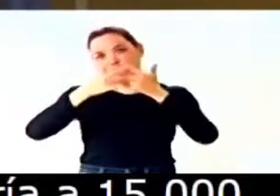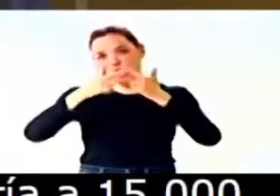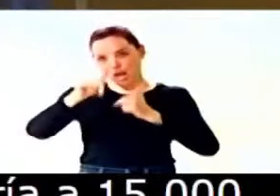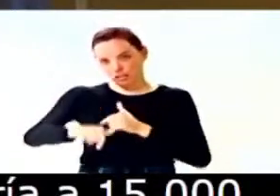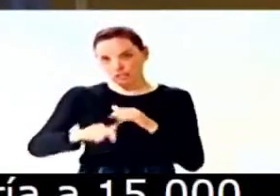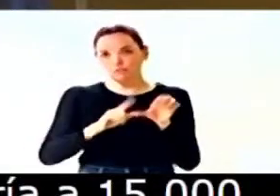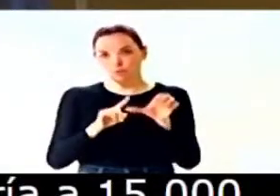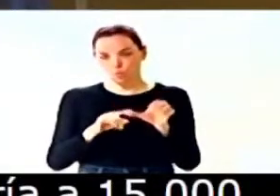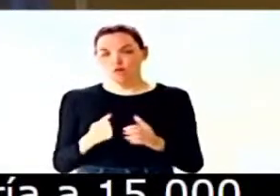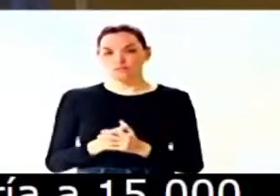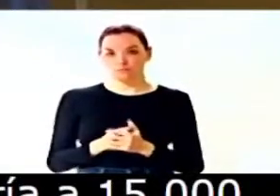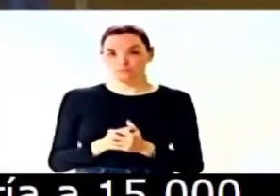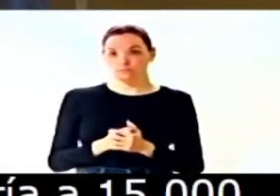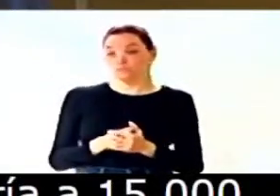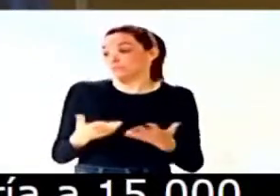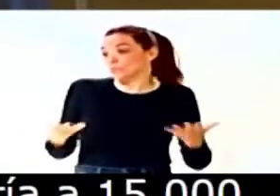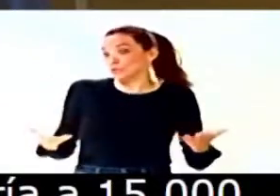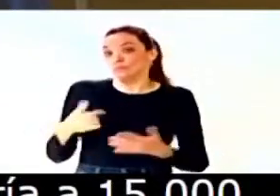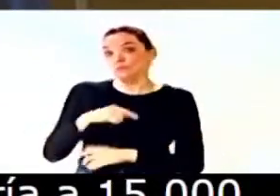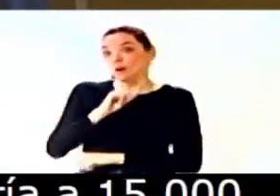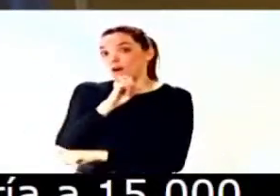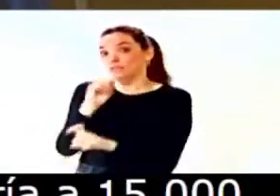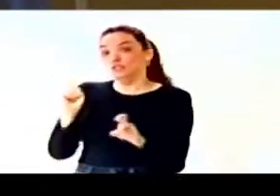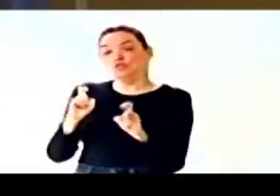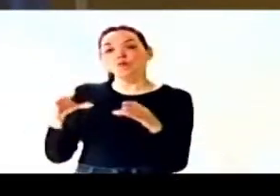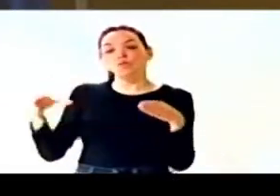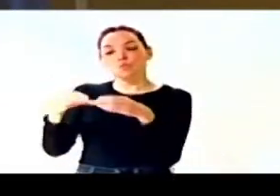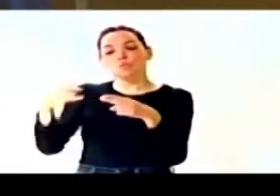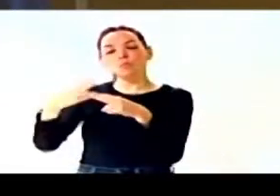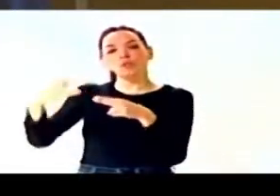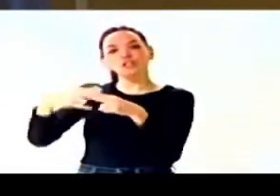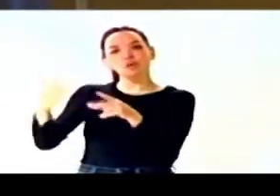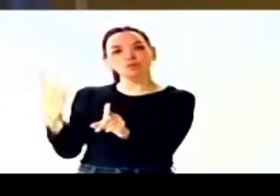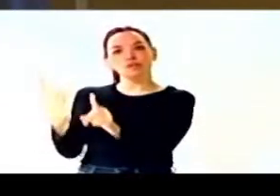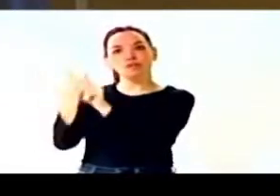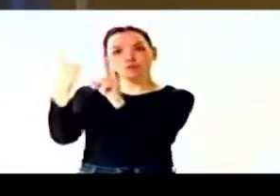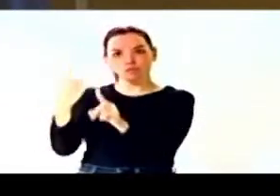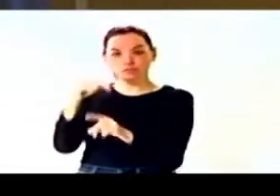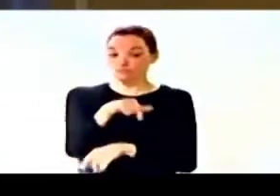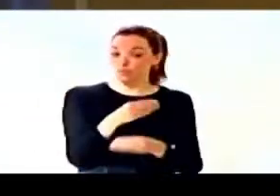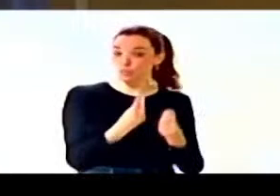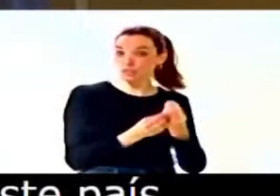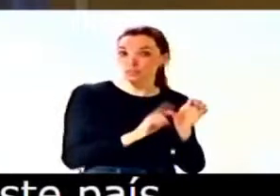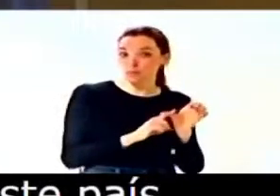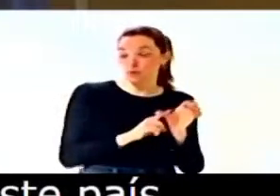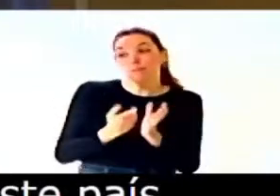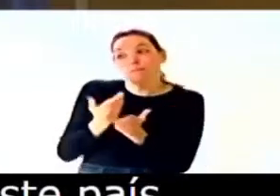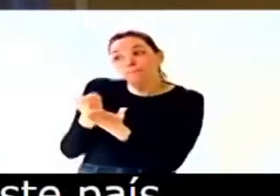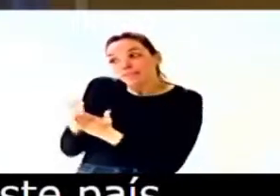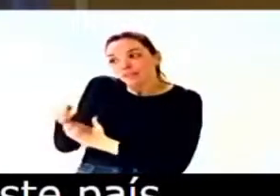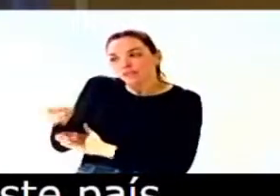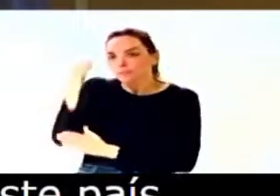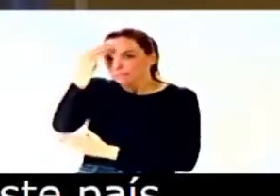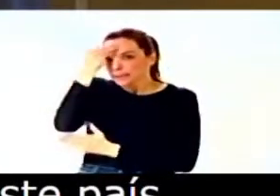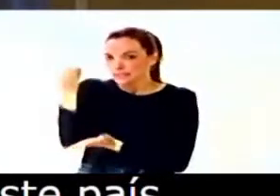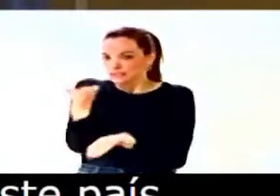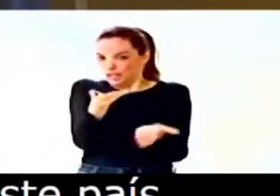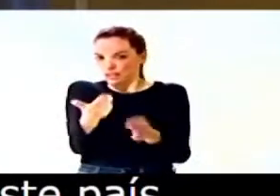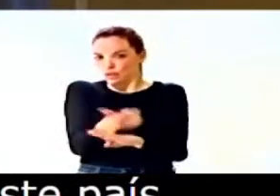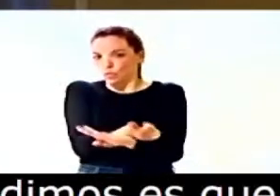a los partidos de la oposición de este país, desde la Junta de Extremadura, lo que le pedimos es que piensen en los